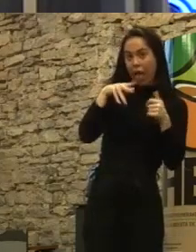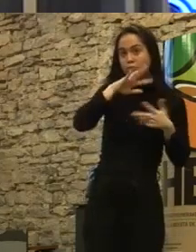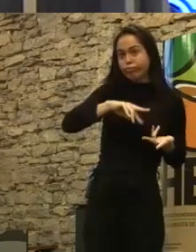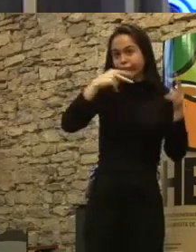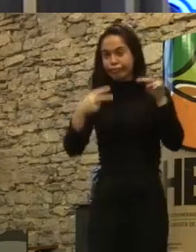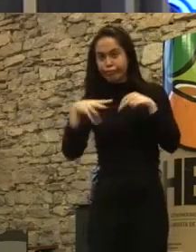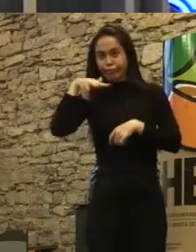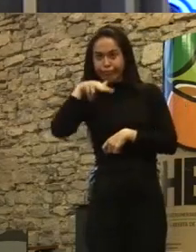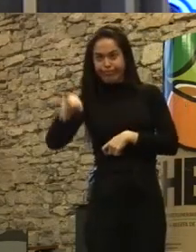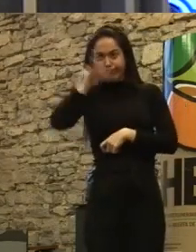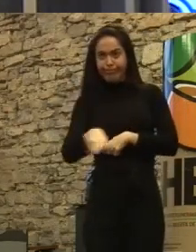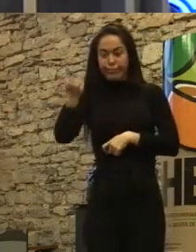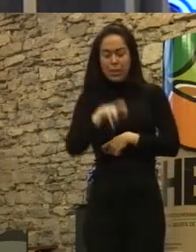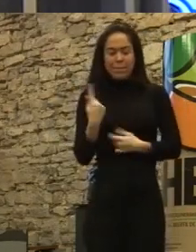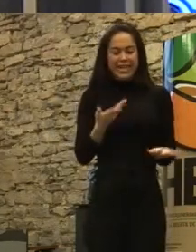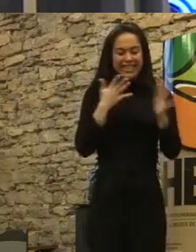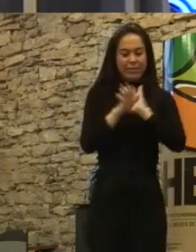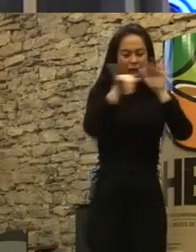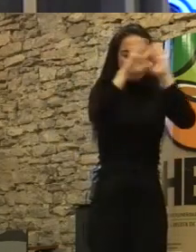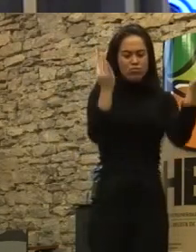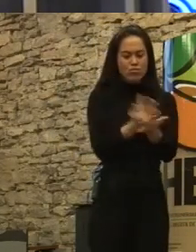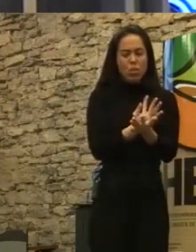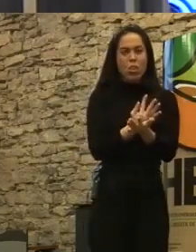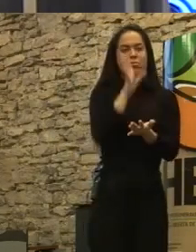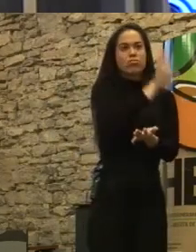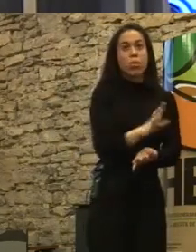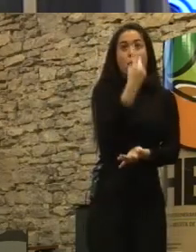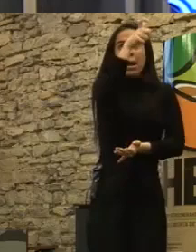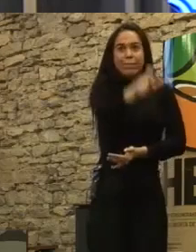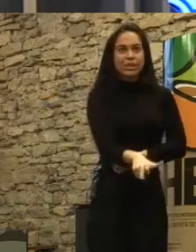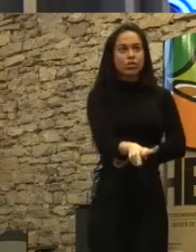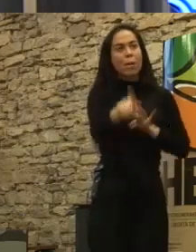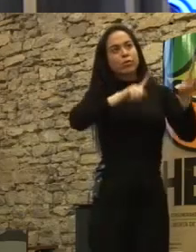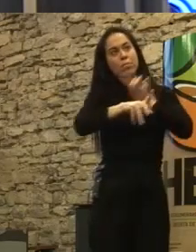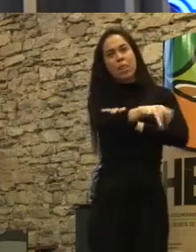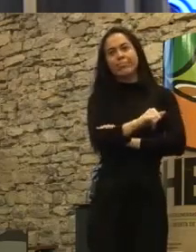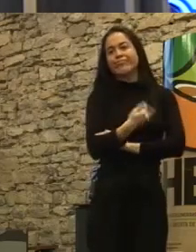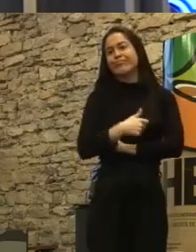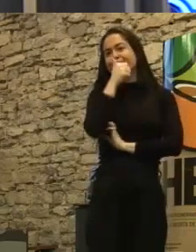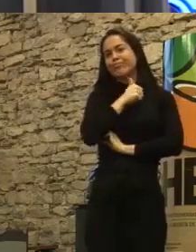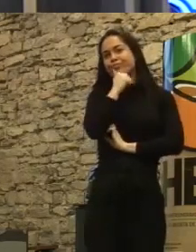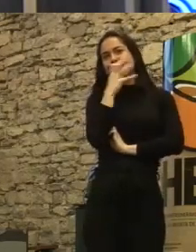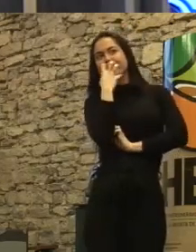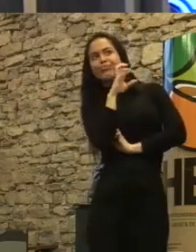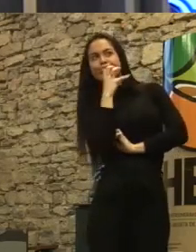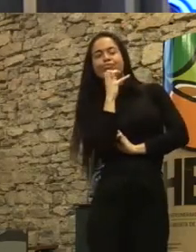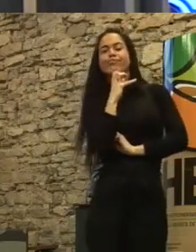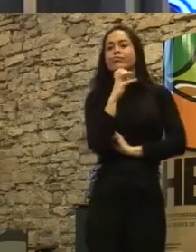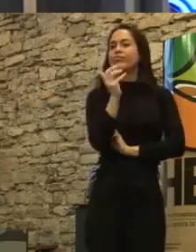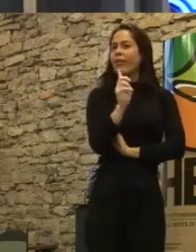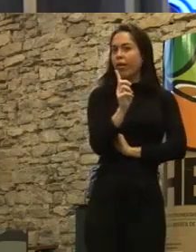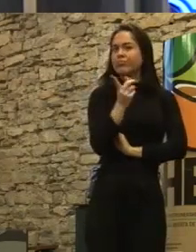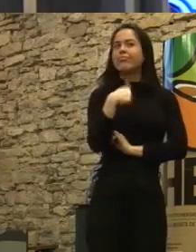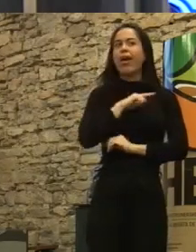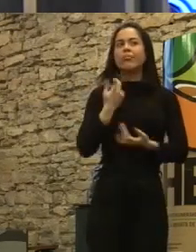del mundo en un momento determinado puede tomar la decisión de buscar una solución, de hacerle frente, de no quedarse parado o no quedarse en la queja.